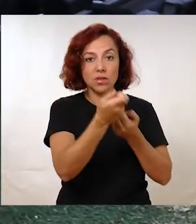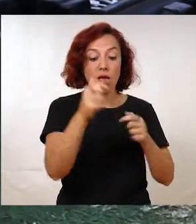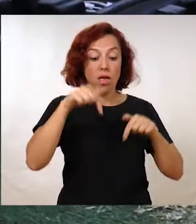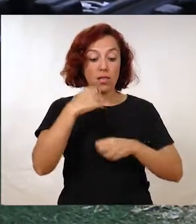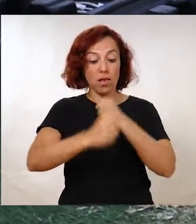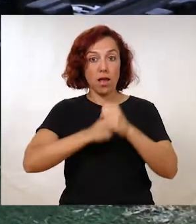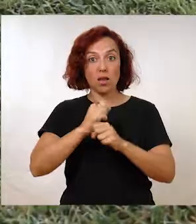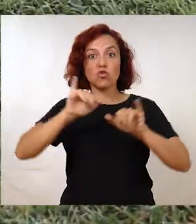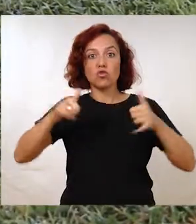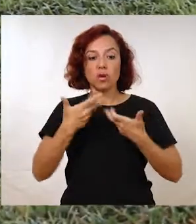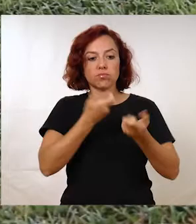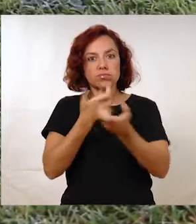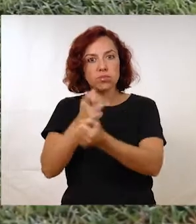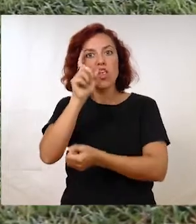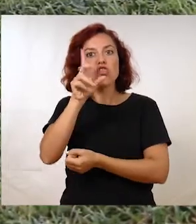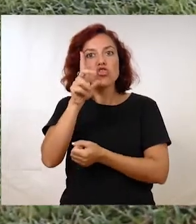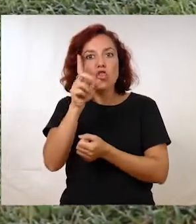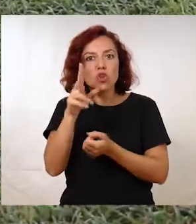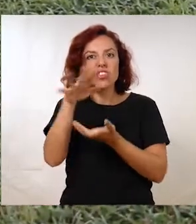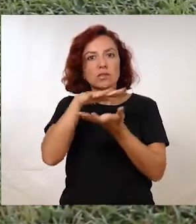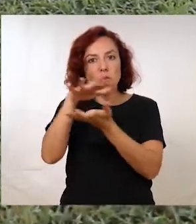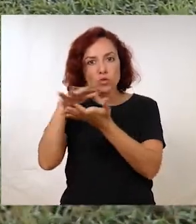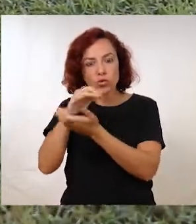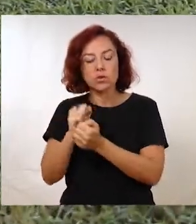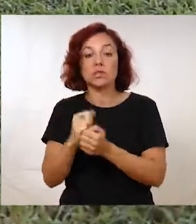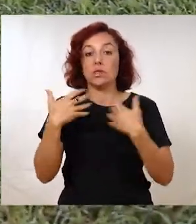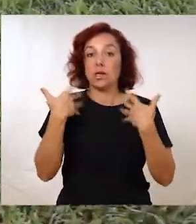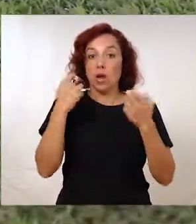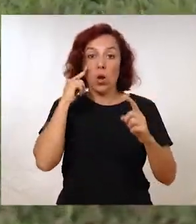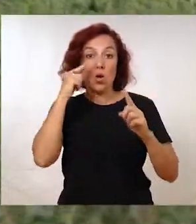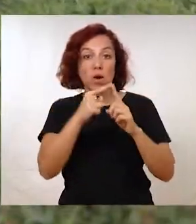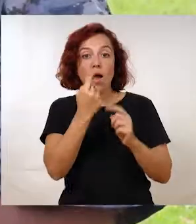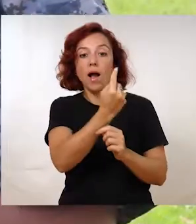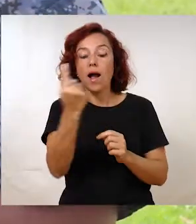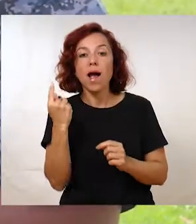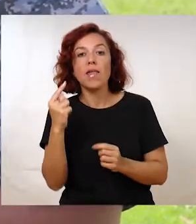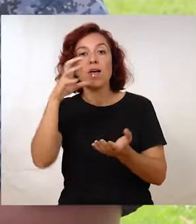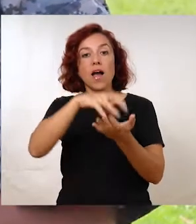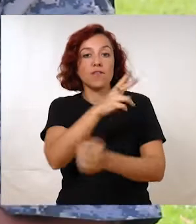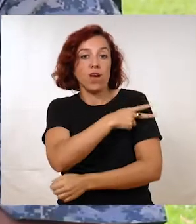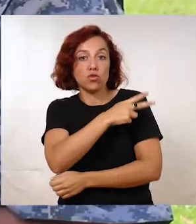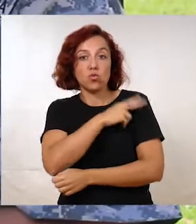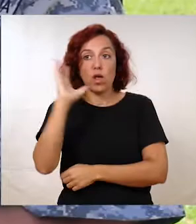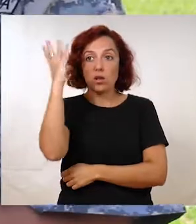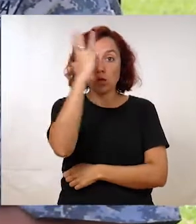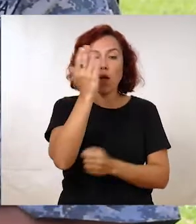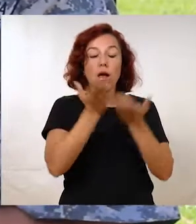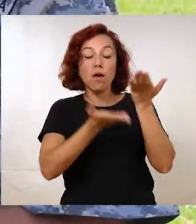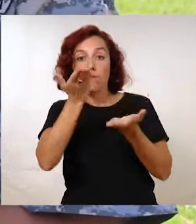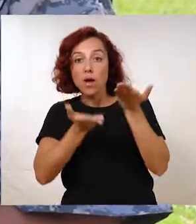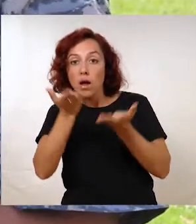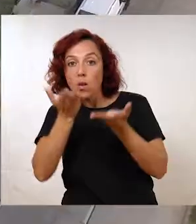van 12. Ahora lo que se busca es que cada jefatura del interior, cada dirección nacional,